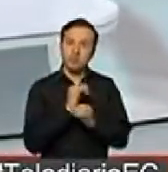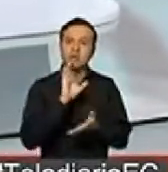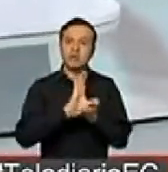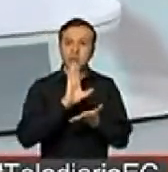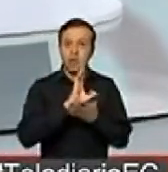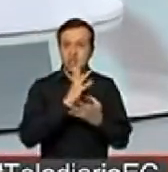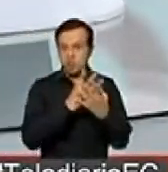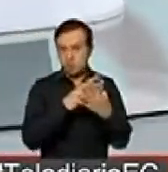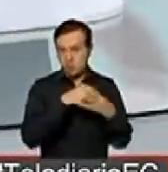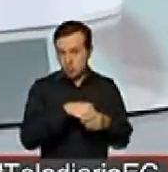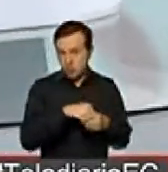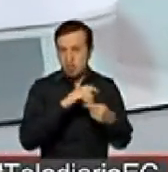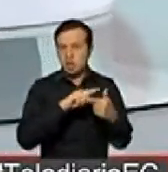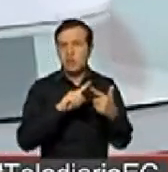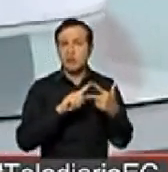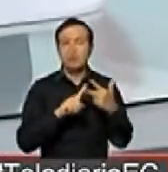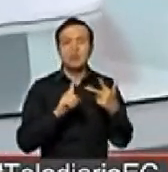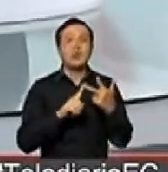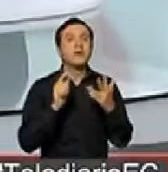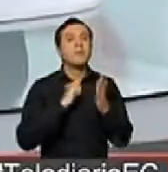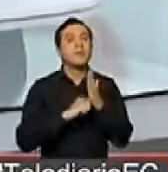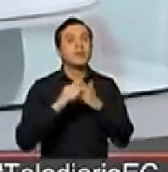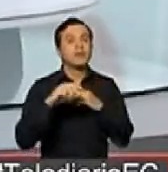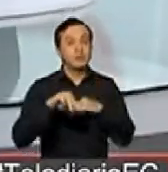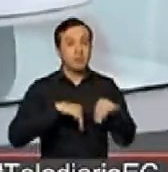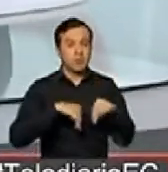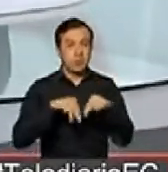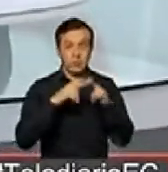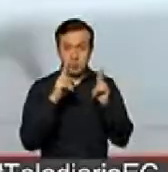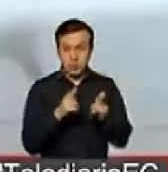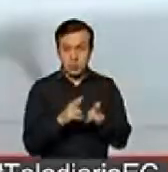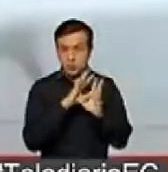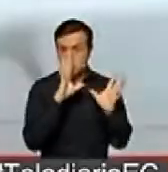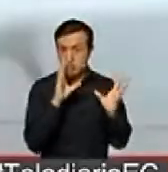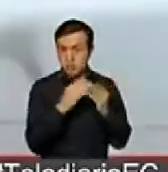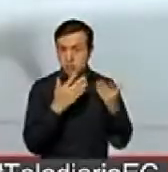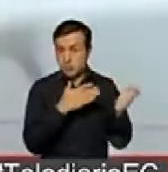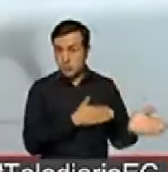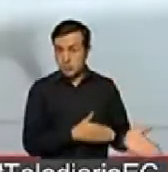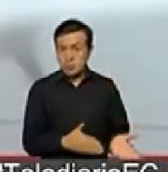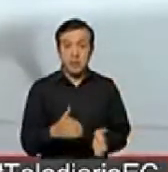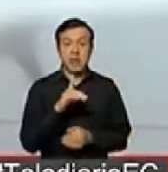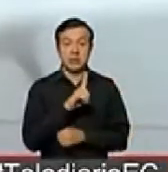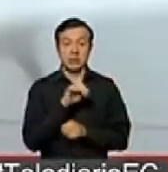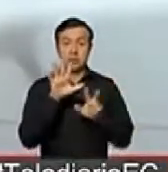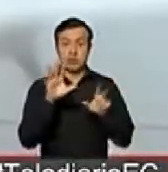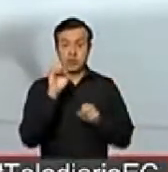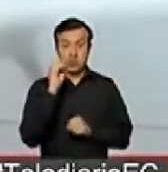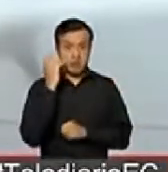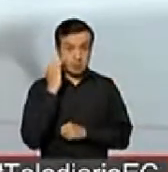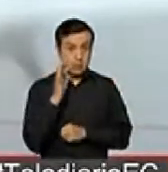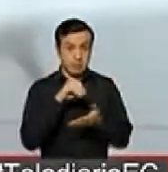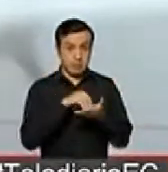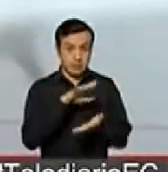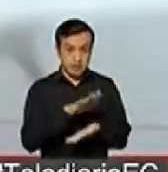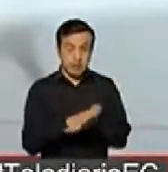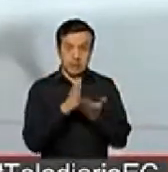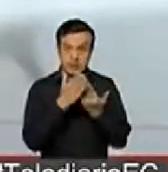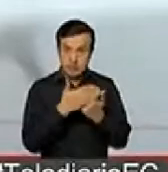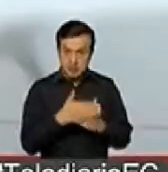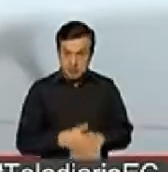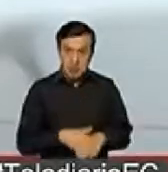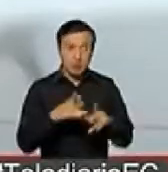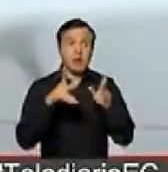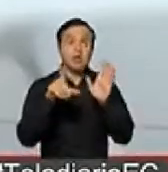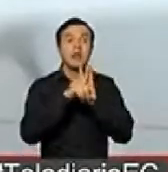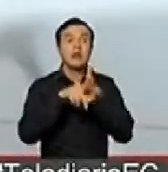rehabilitación, incluso el Ministerio de Movilidad Humana. Dentro de 180 días tienen que implementar, una vez por supuesto publicada